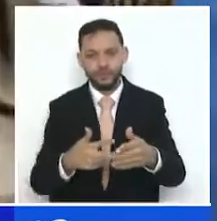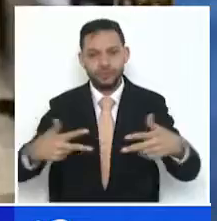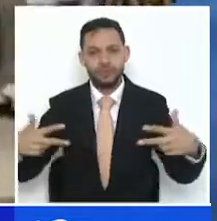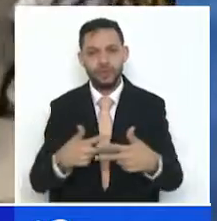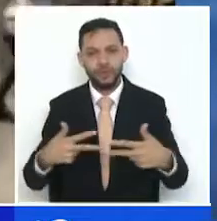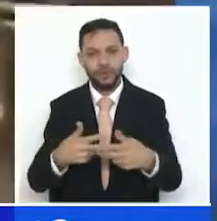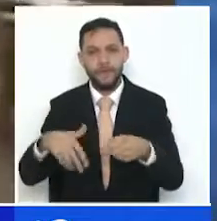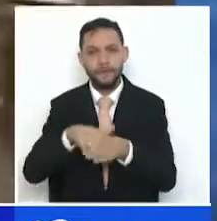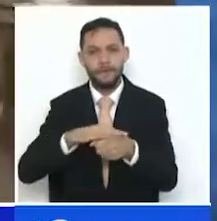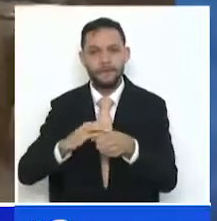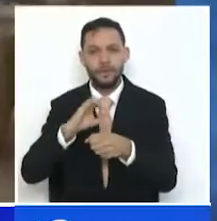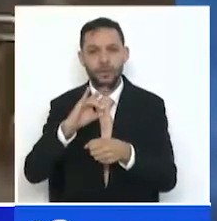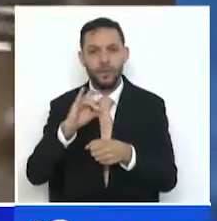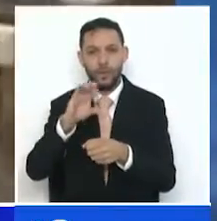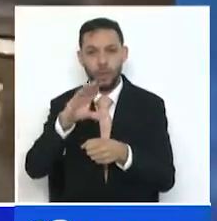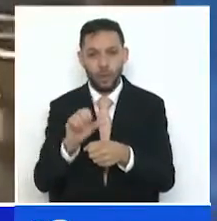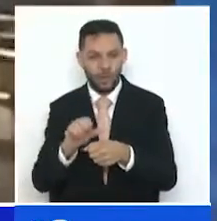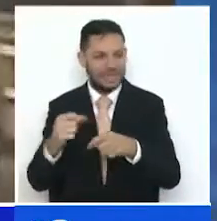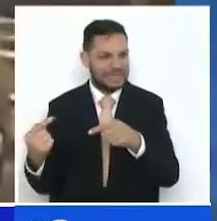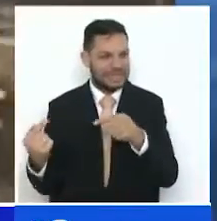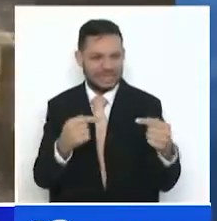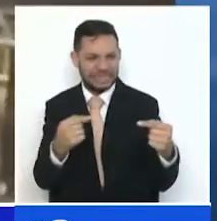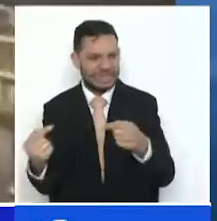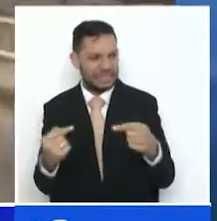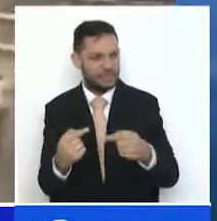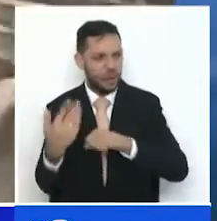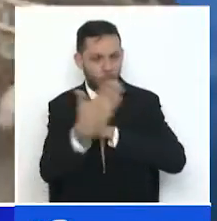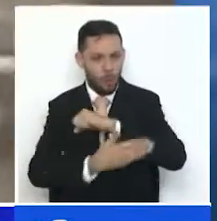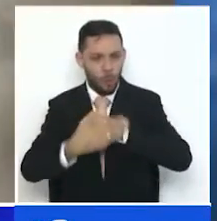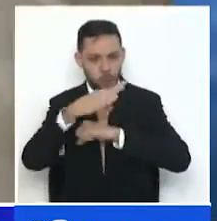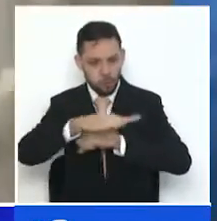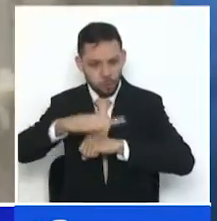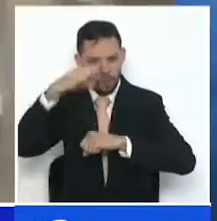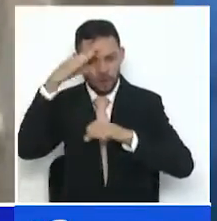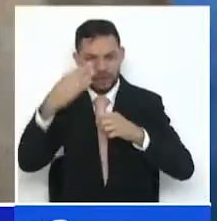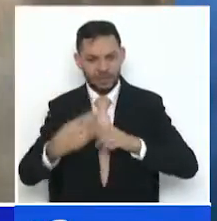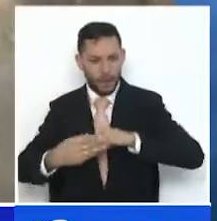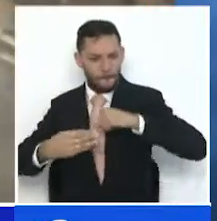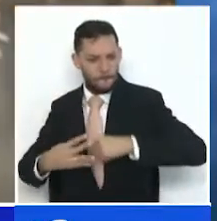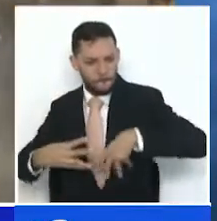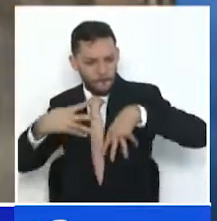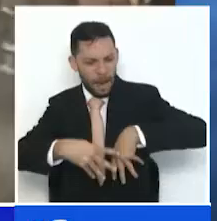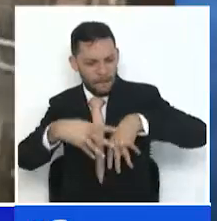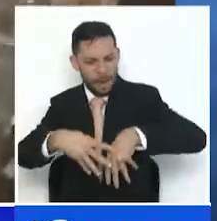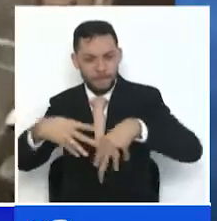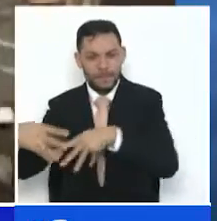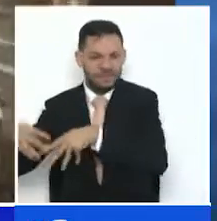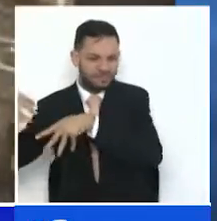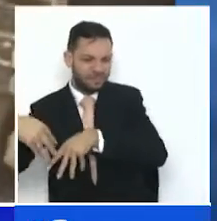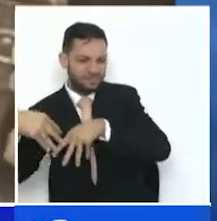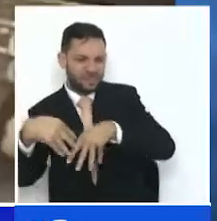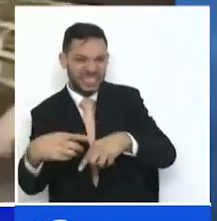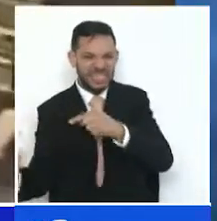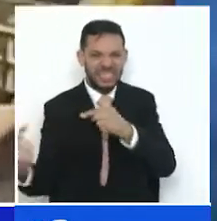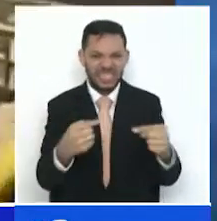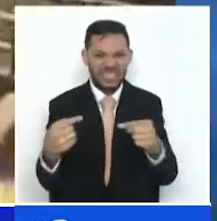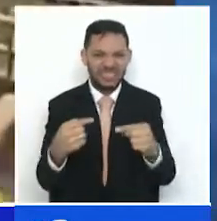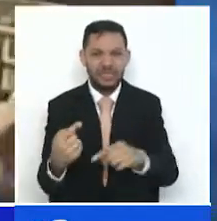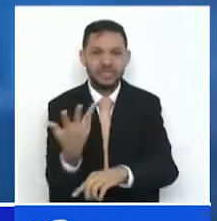Cuba. La tensión por la presencia de la fuerza pública terminó en una batalla campal que se extendió por más de